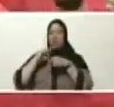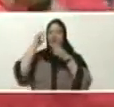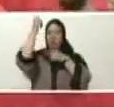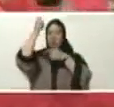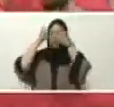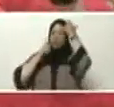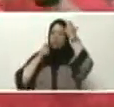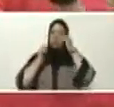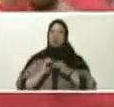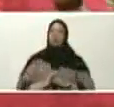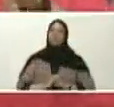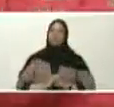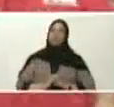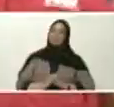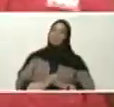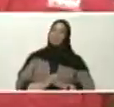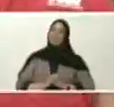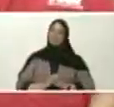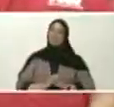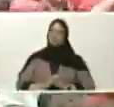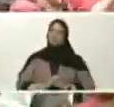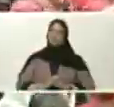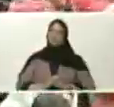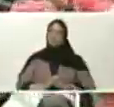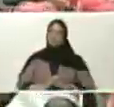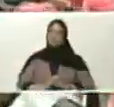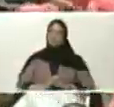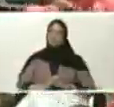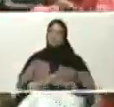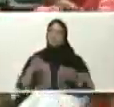comunidad y UVC.